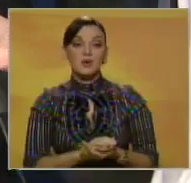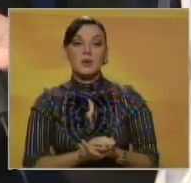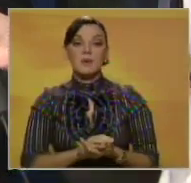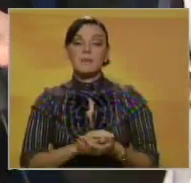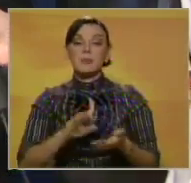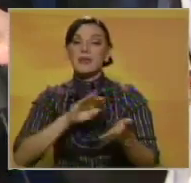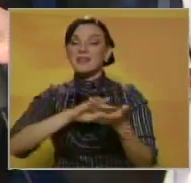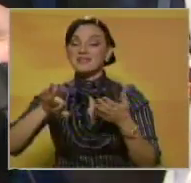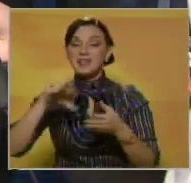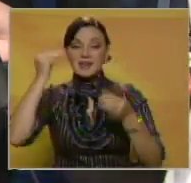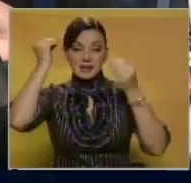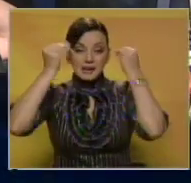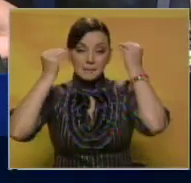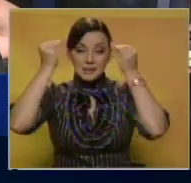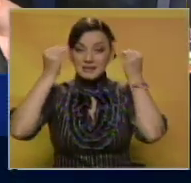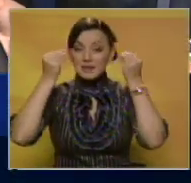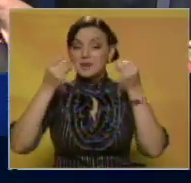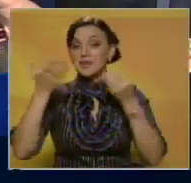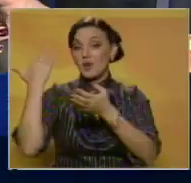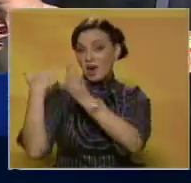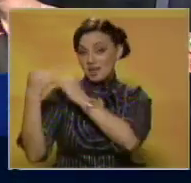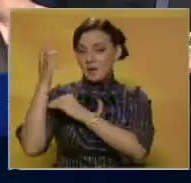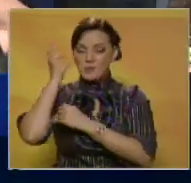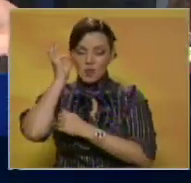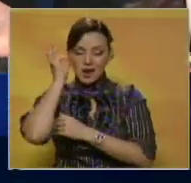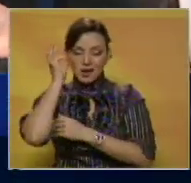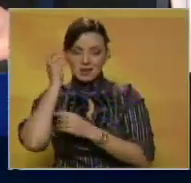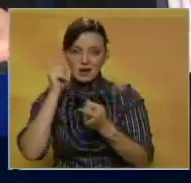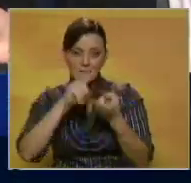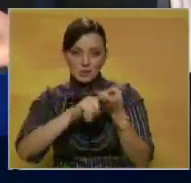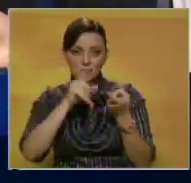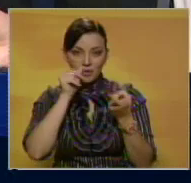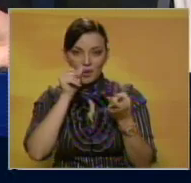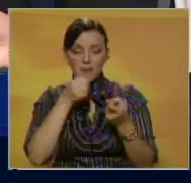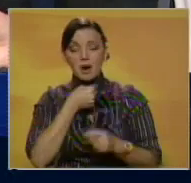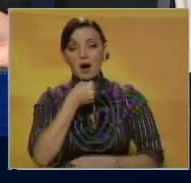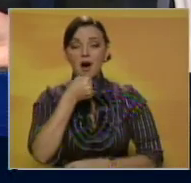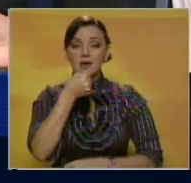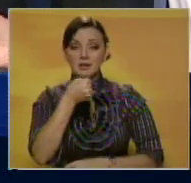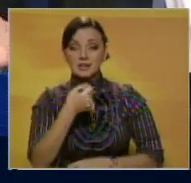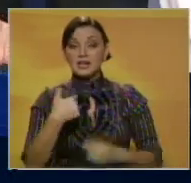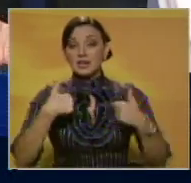tantos prejuicios, de tanta polémica que